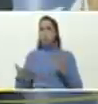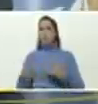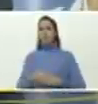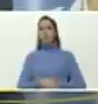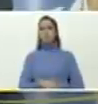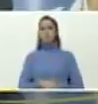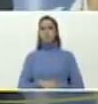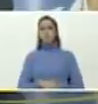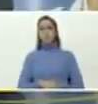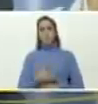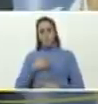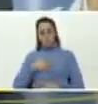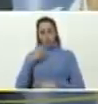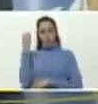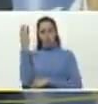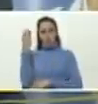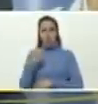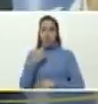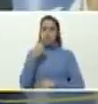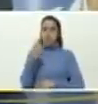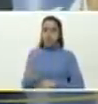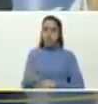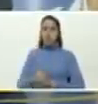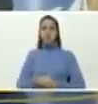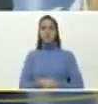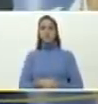esta intervención sin decirle,